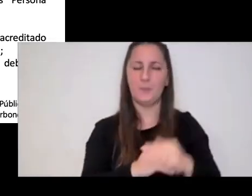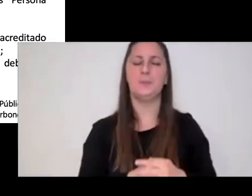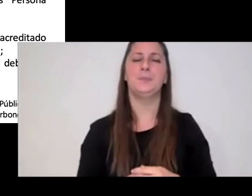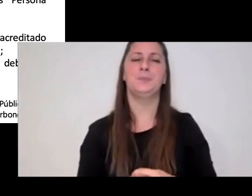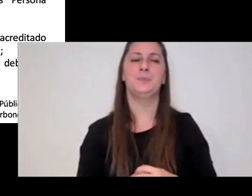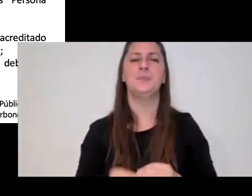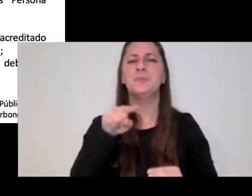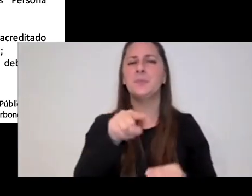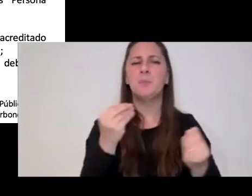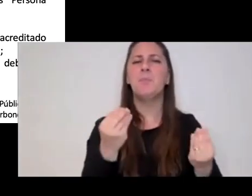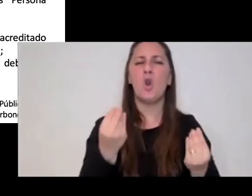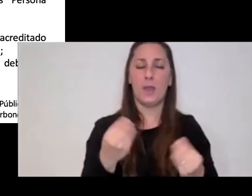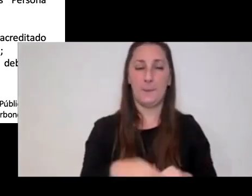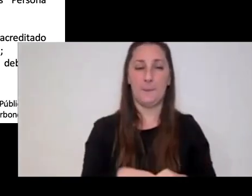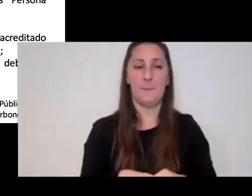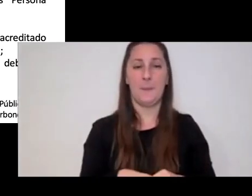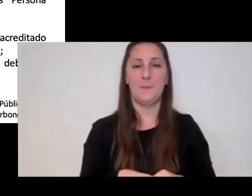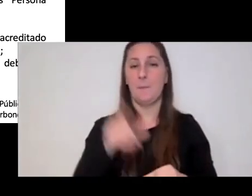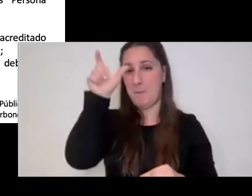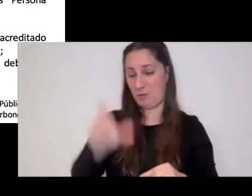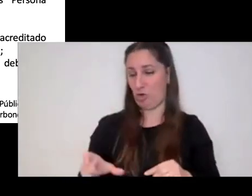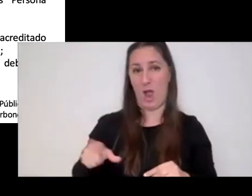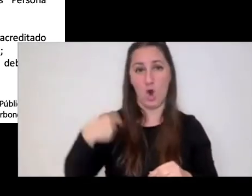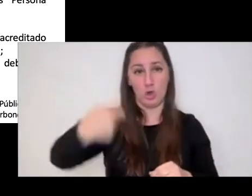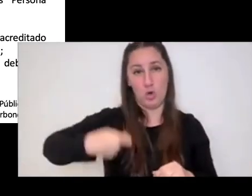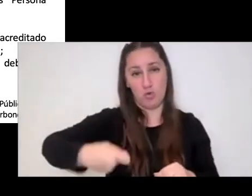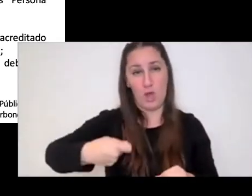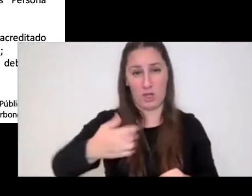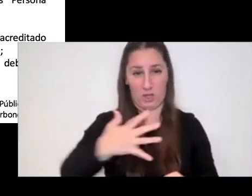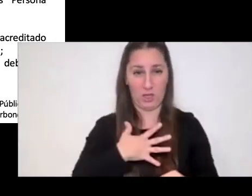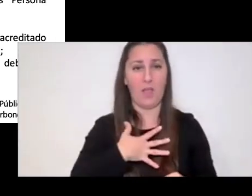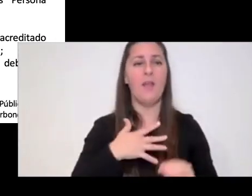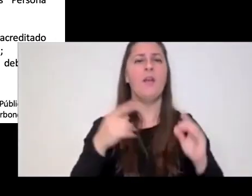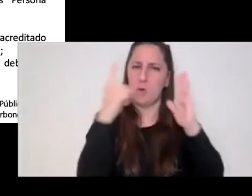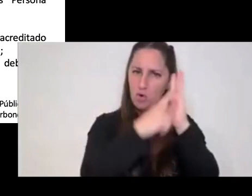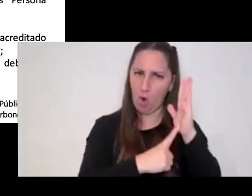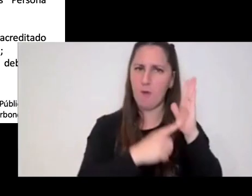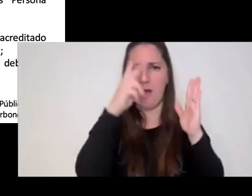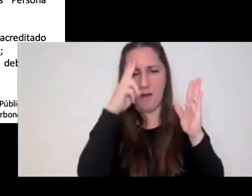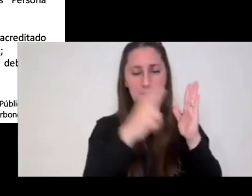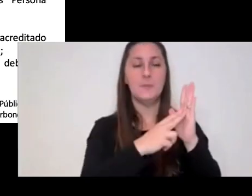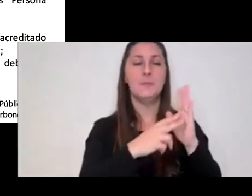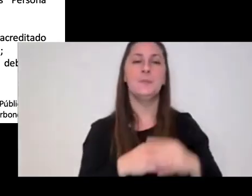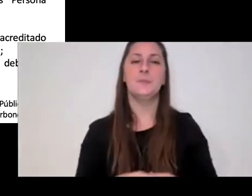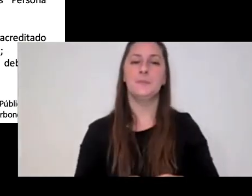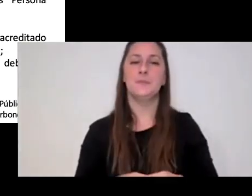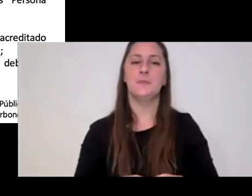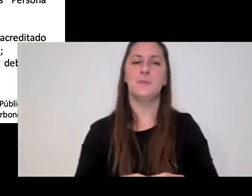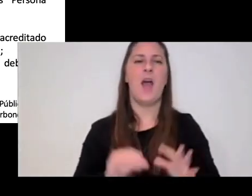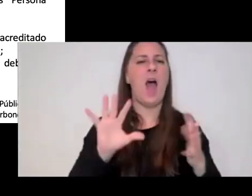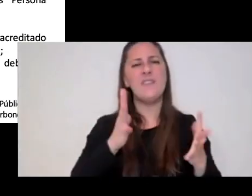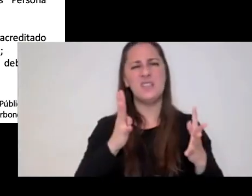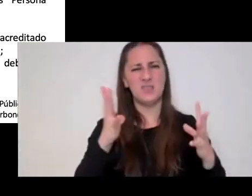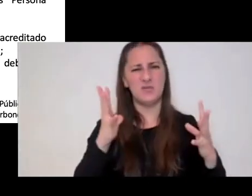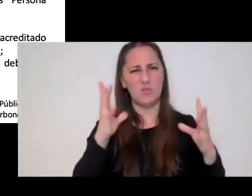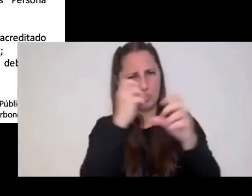porque lo que tiene que hacer el contribuyente, conforme las normas, y segundo no lo puede visualizar, a veces no queda claro si es primero la declaración